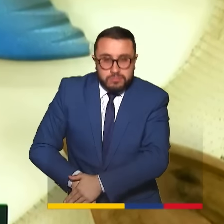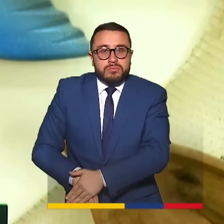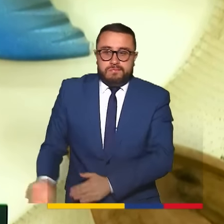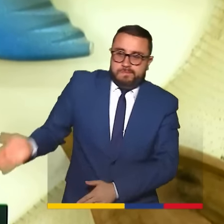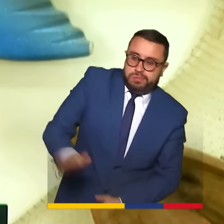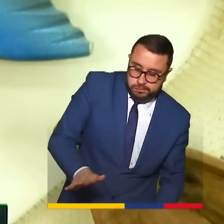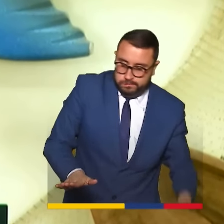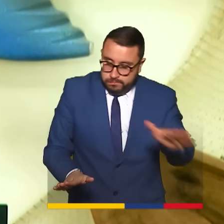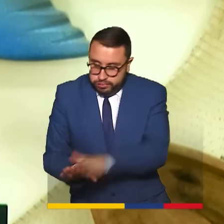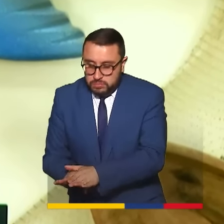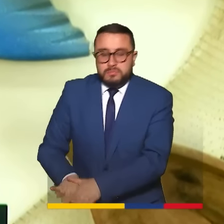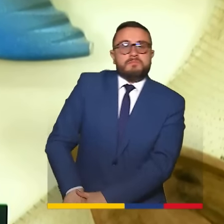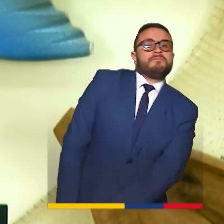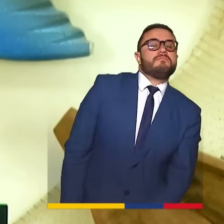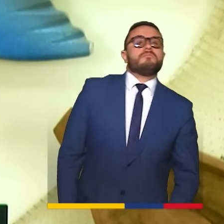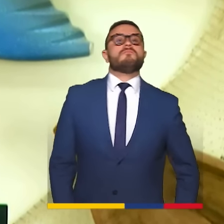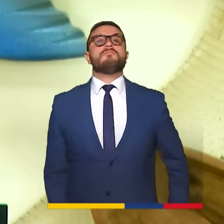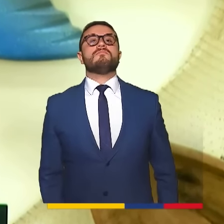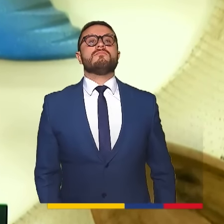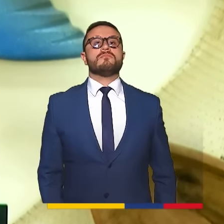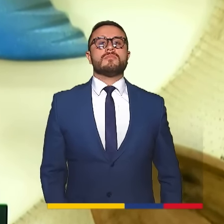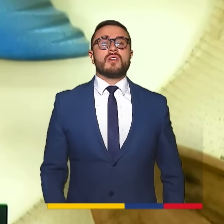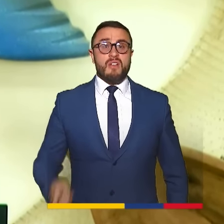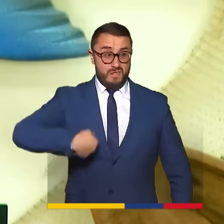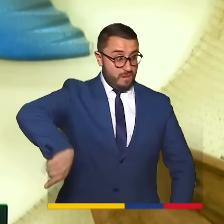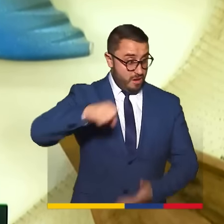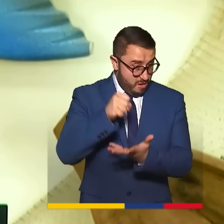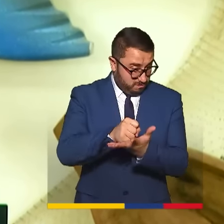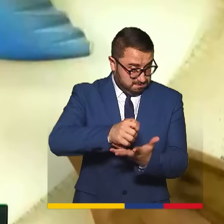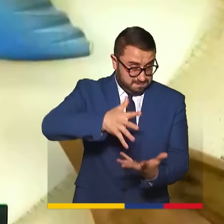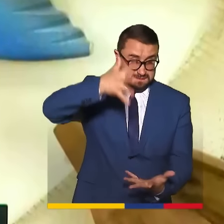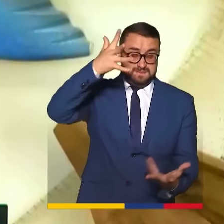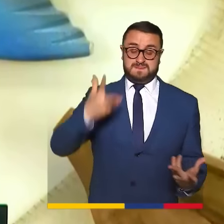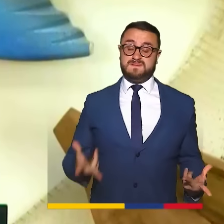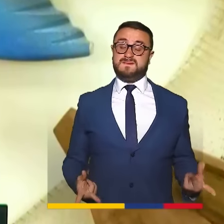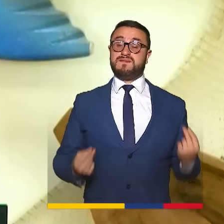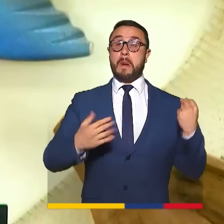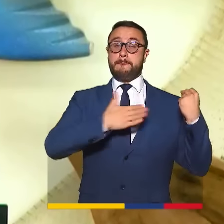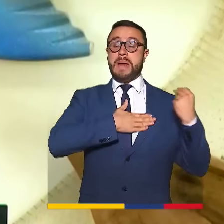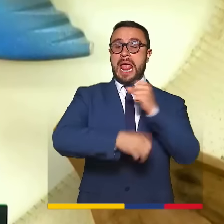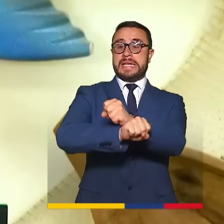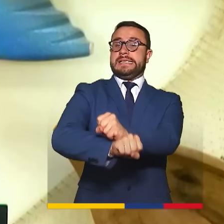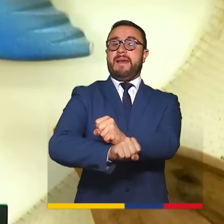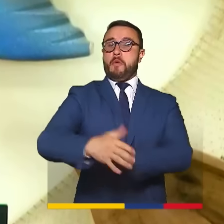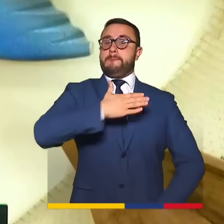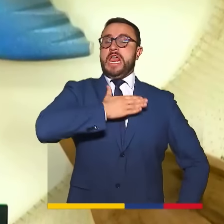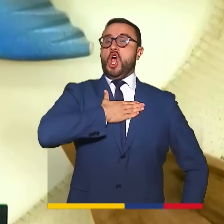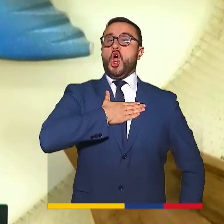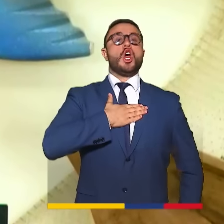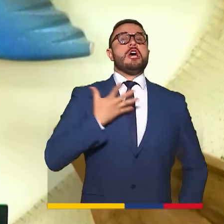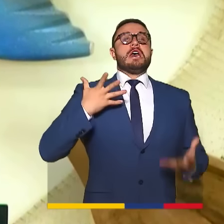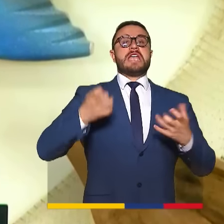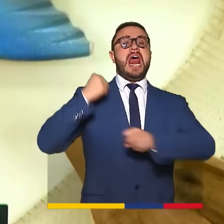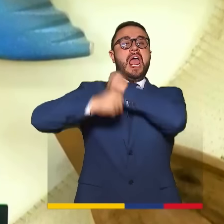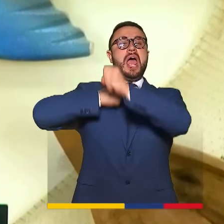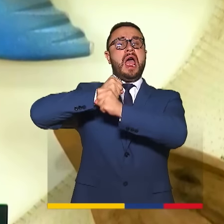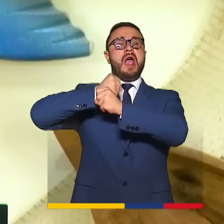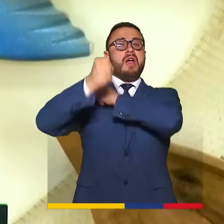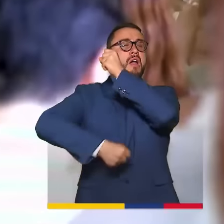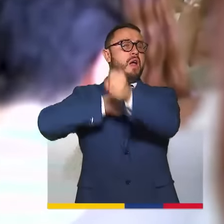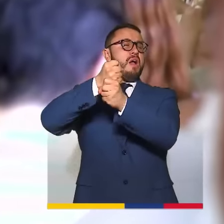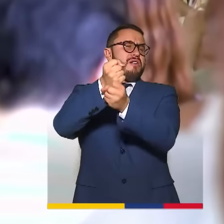enterraron porque no le convenía a los oligarcas dueños de esclavos que querían dominar este país por la